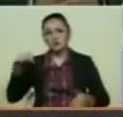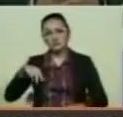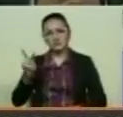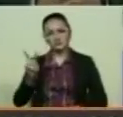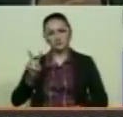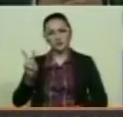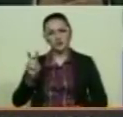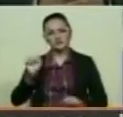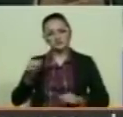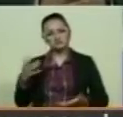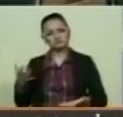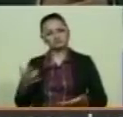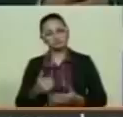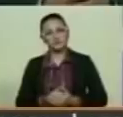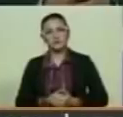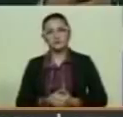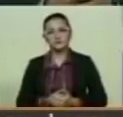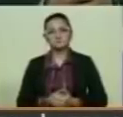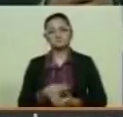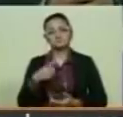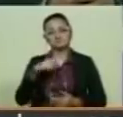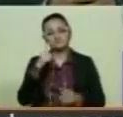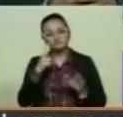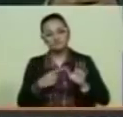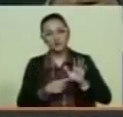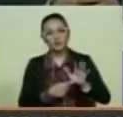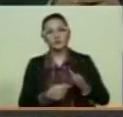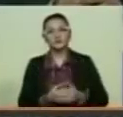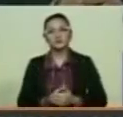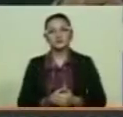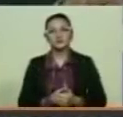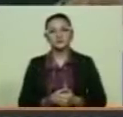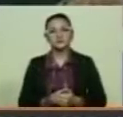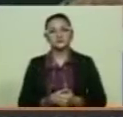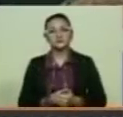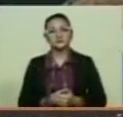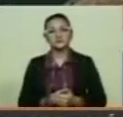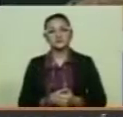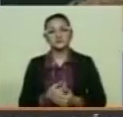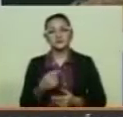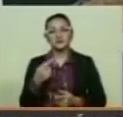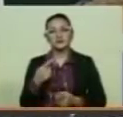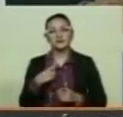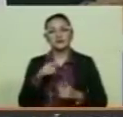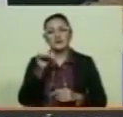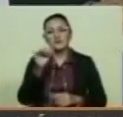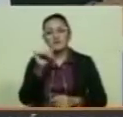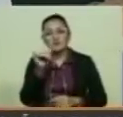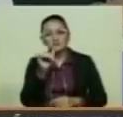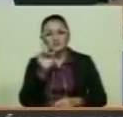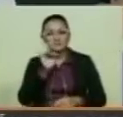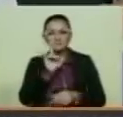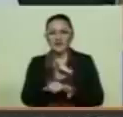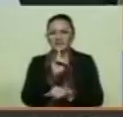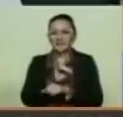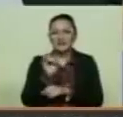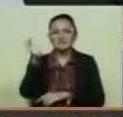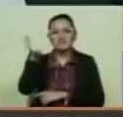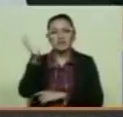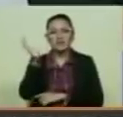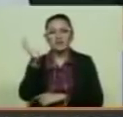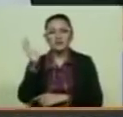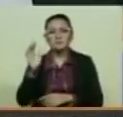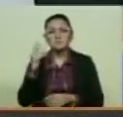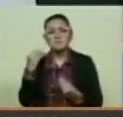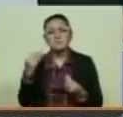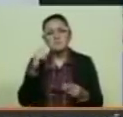falsaria, bueno, es tan demostrada. No es más que una campaña de descrédito para pretender justificar algo